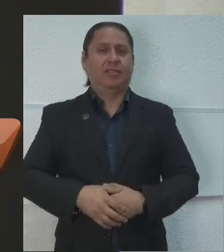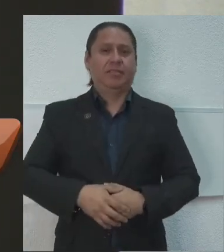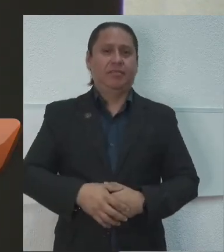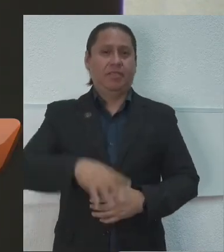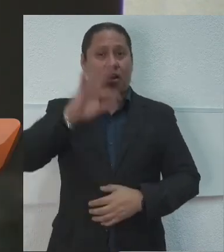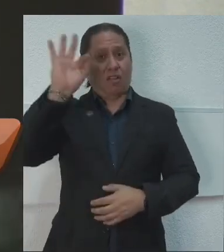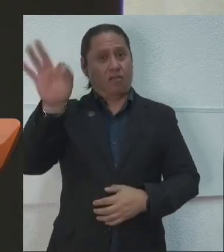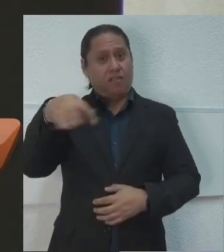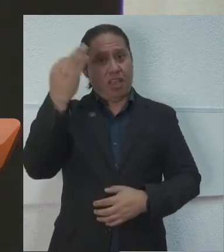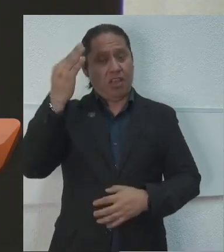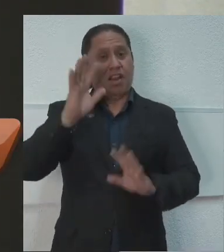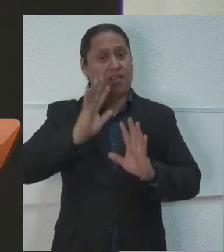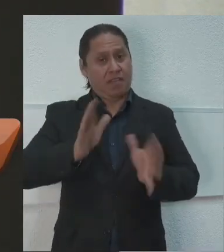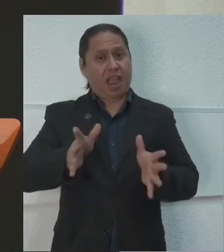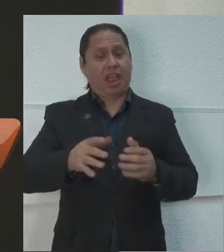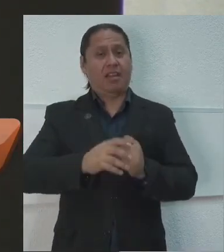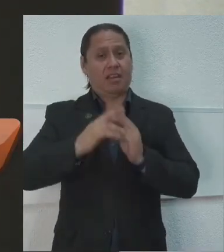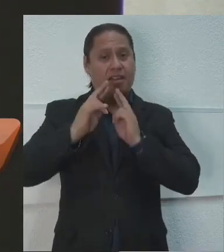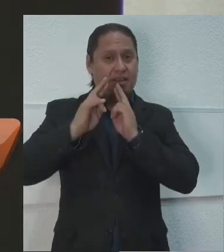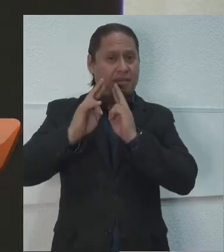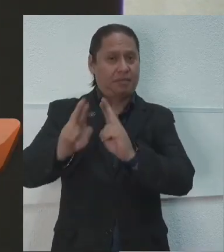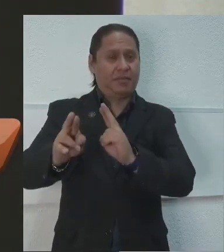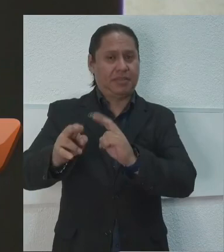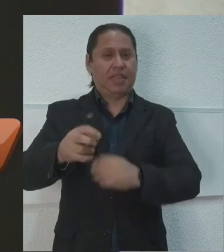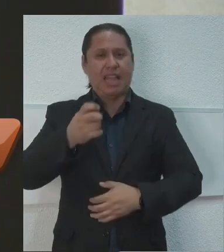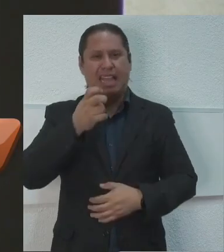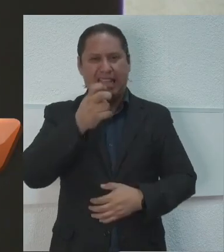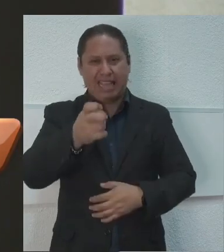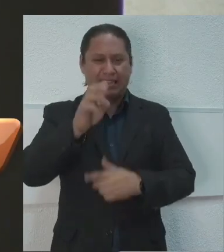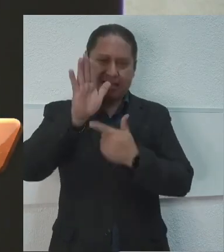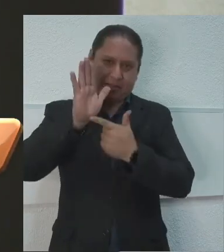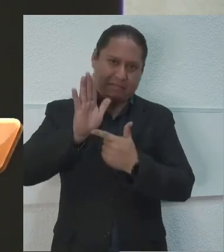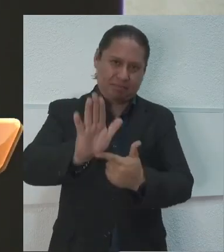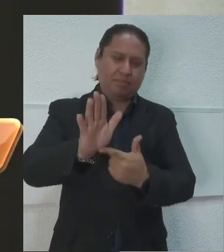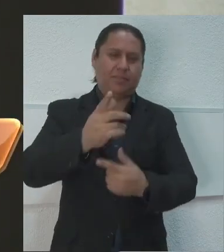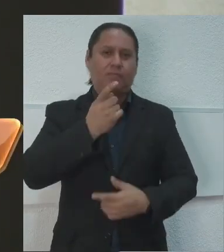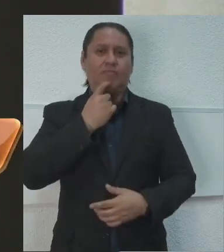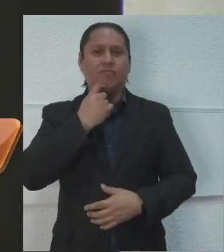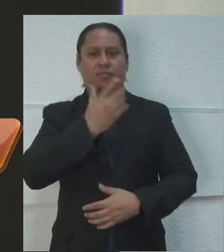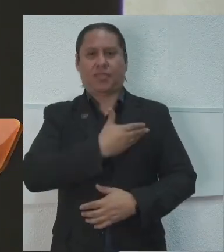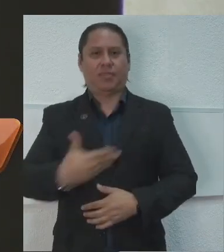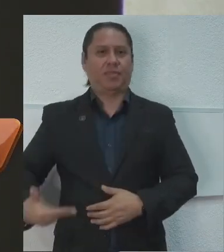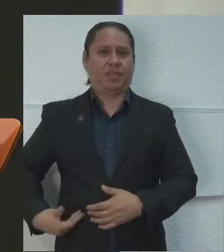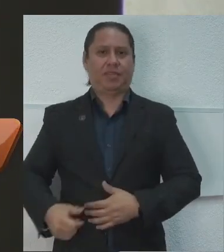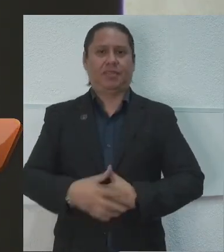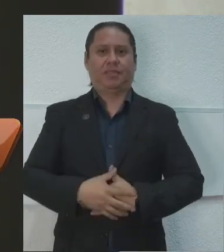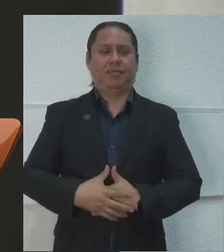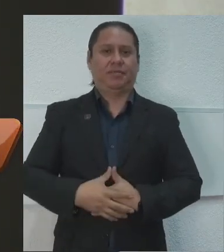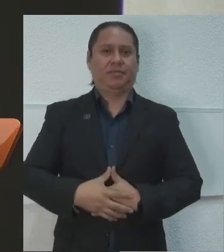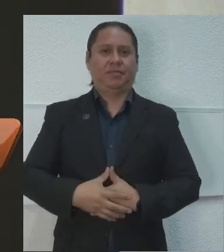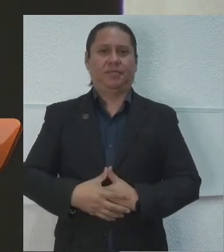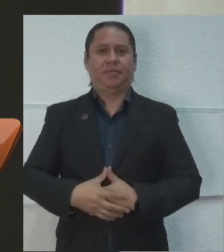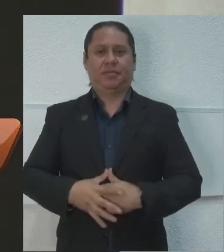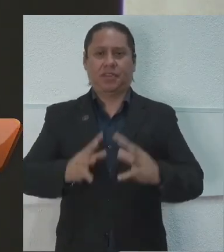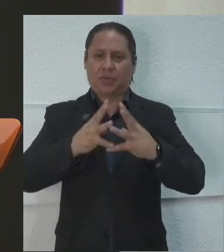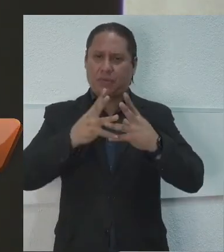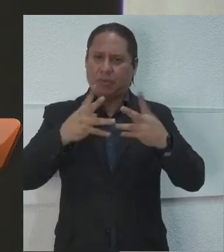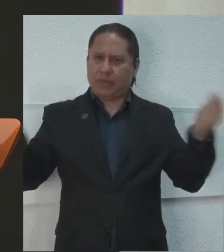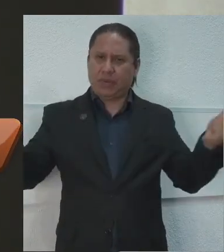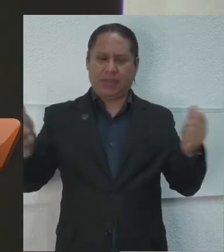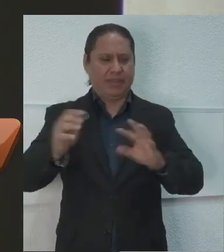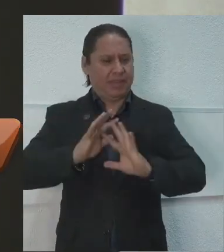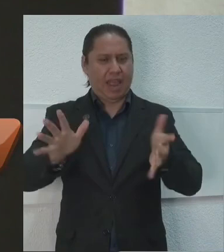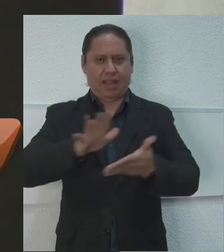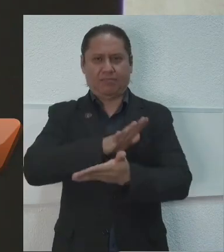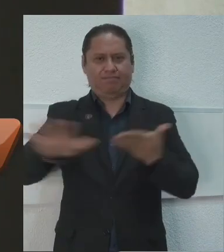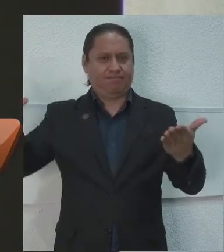lo federal donde se resuelve. Esa es la propuesta del presidente Andrés Manuel López Obrador, que desaparezcan esos